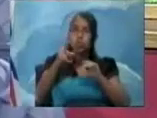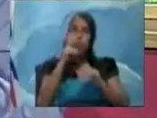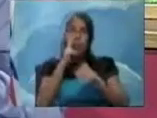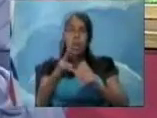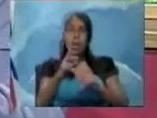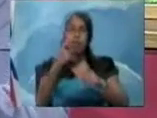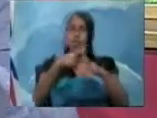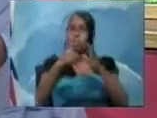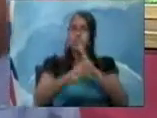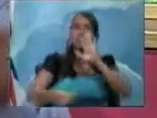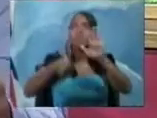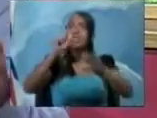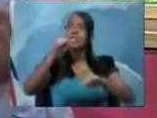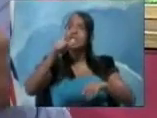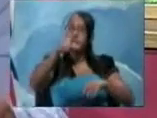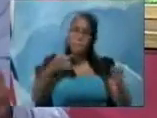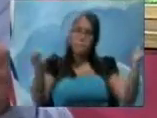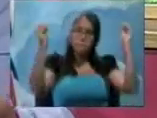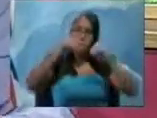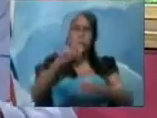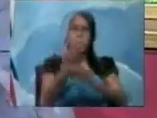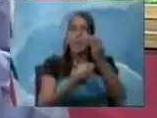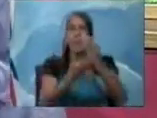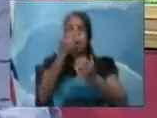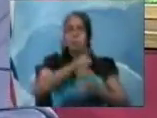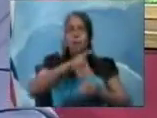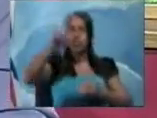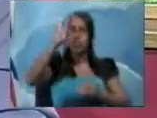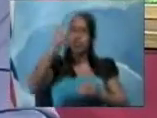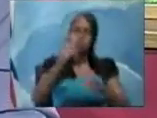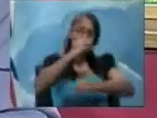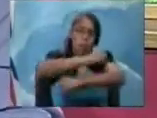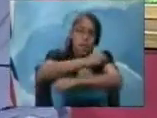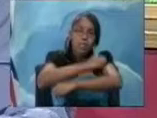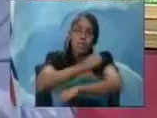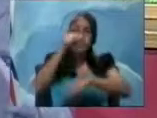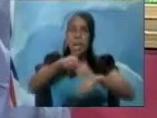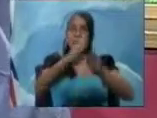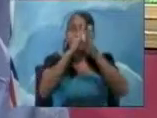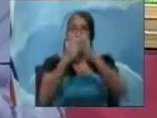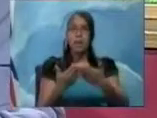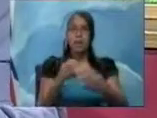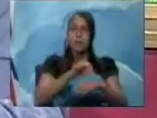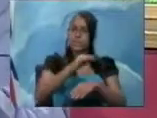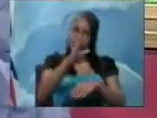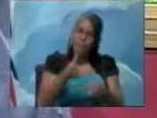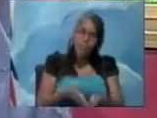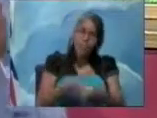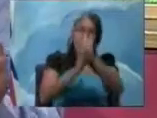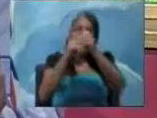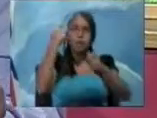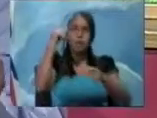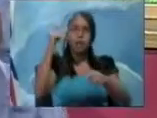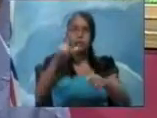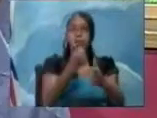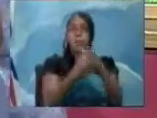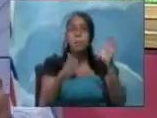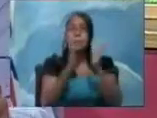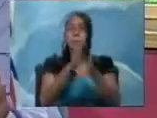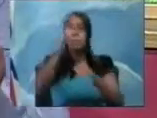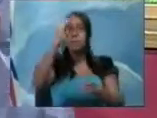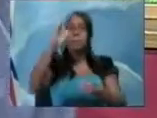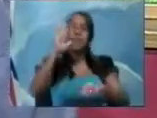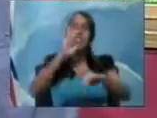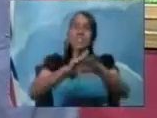cosas mayores verán si se ponen en las manos de Dios si obedecen a esta palabra si se dejan dirigir por este espíritu de Dios que te está